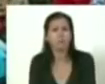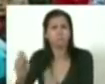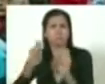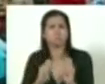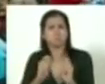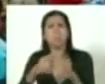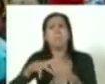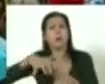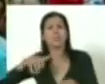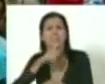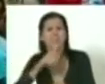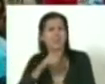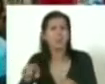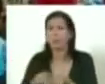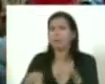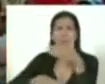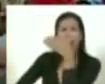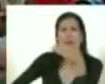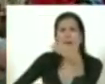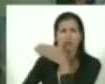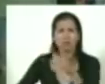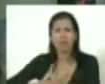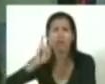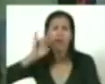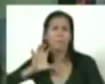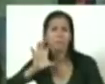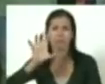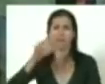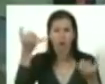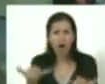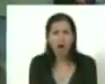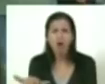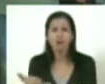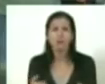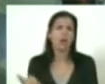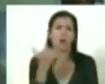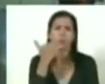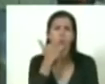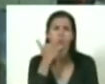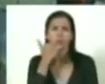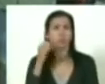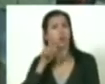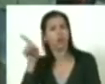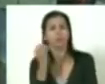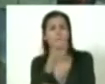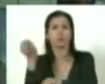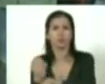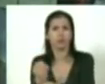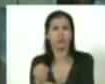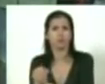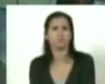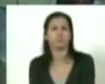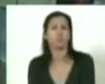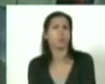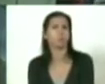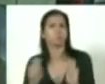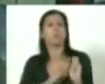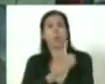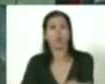pandilla de delincuentes y traidores que hoy usurpan el poder legislativo.